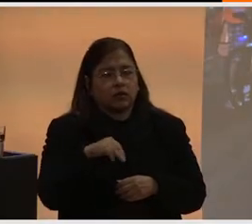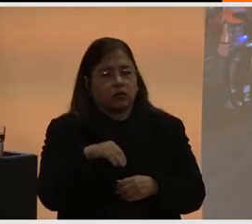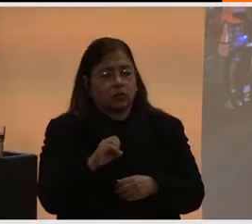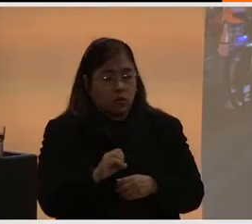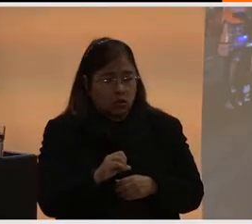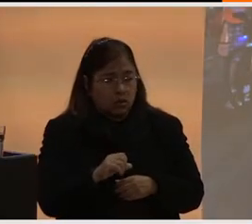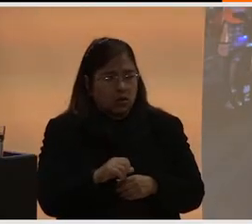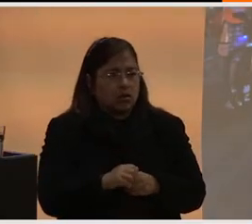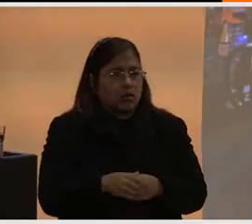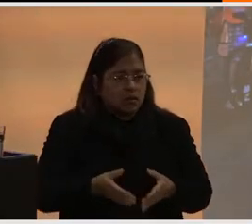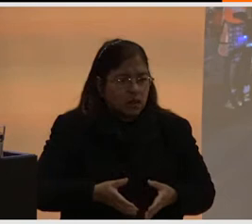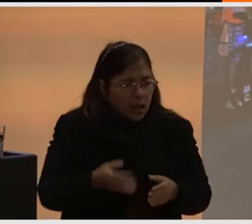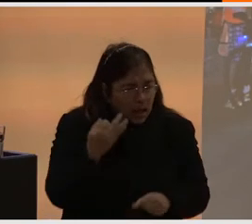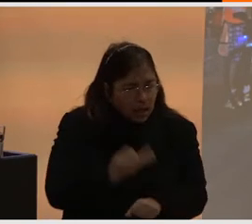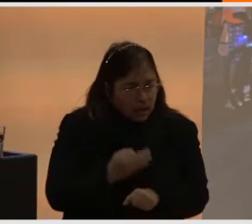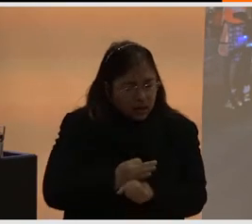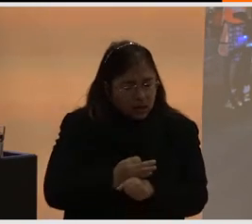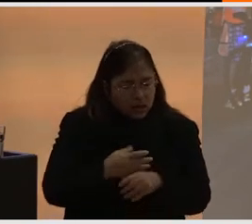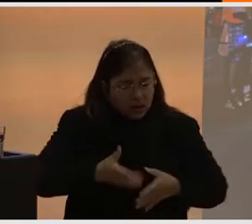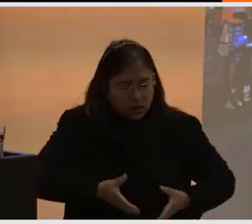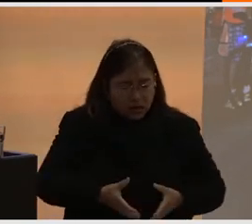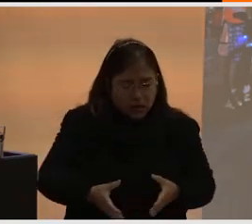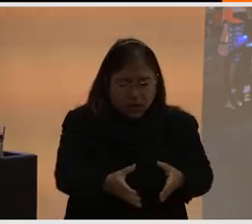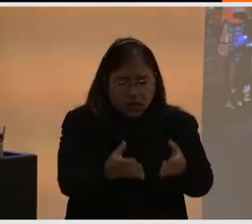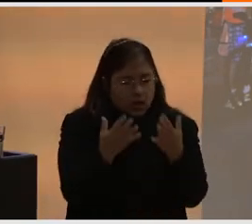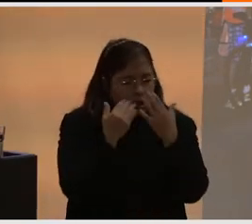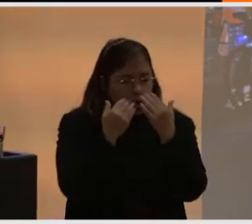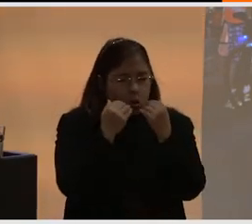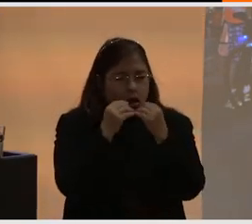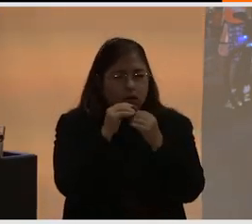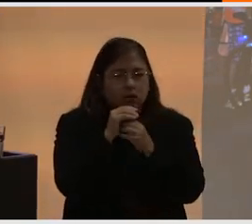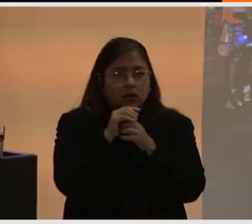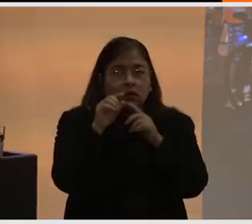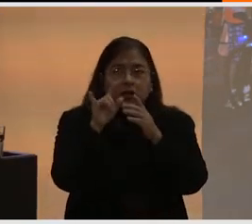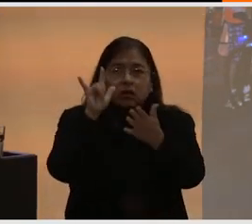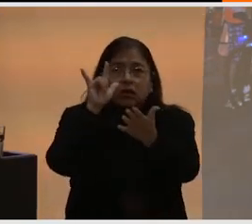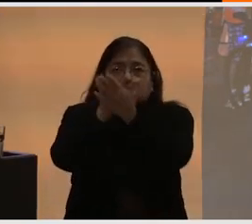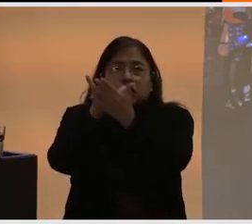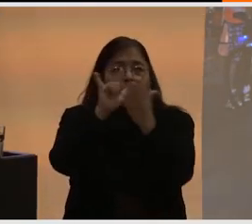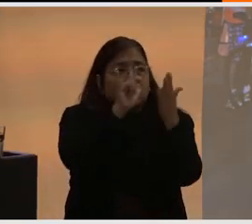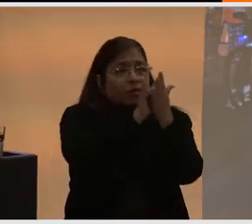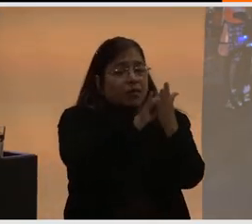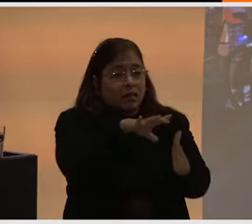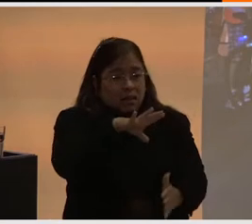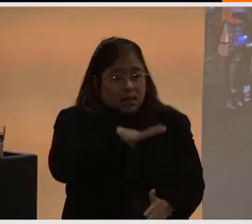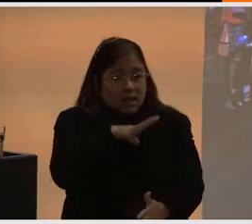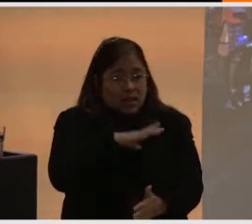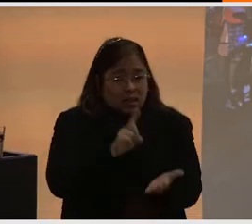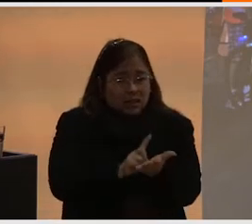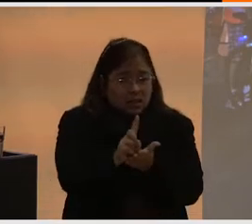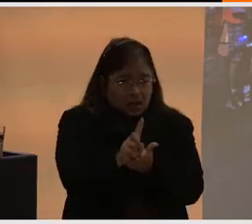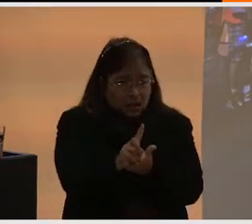calle del centro en esta ciudad en monterrey el municipio de monterrey no hay un solo señalamiento que indique el derecho de los ciclistas